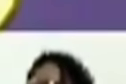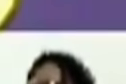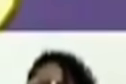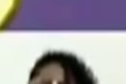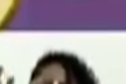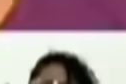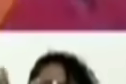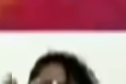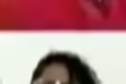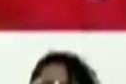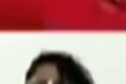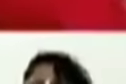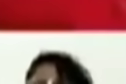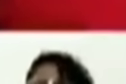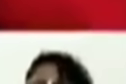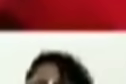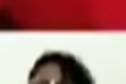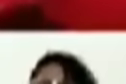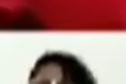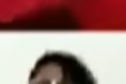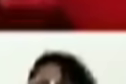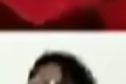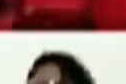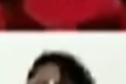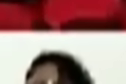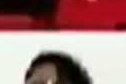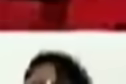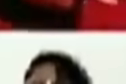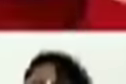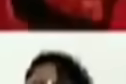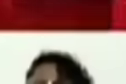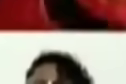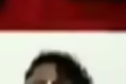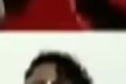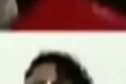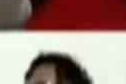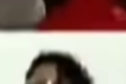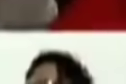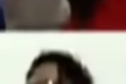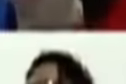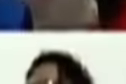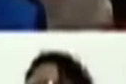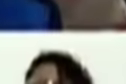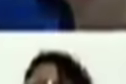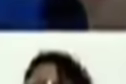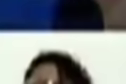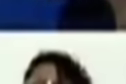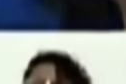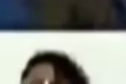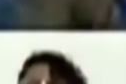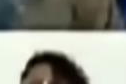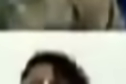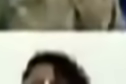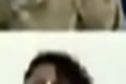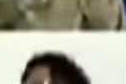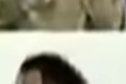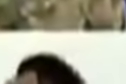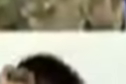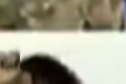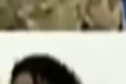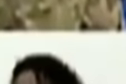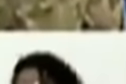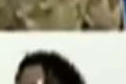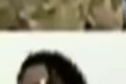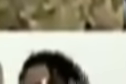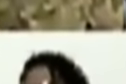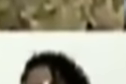Nacional, instalada el 5 de enero. En ese mismo acto están reconociendo a la nueva